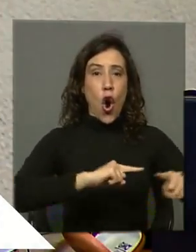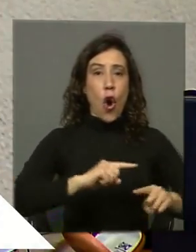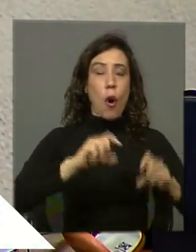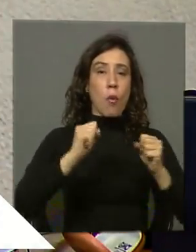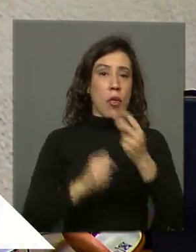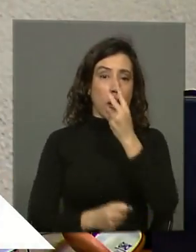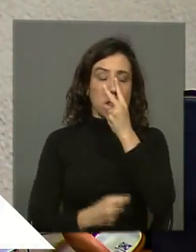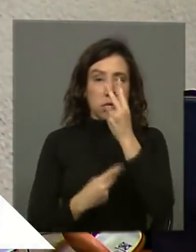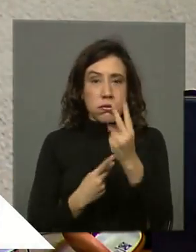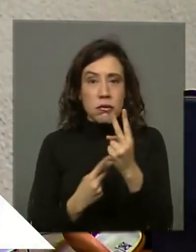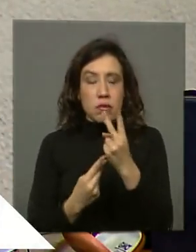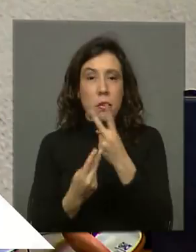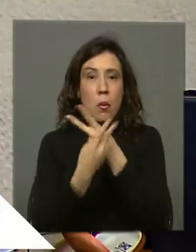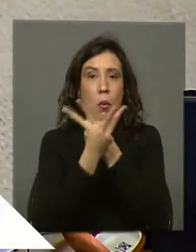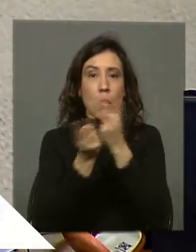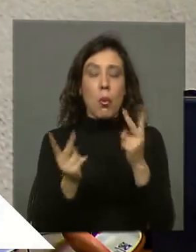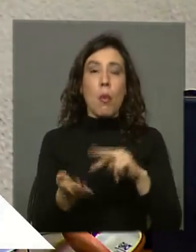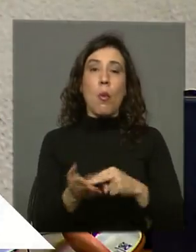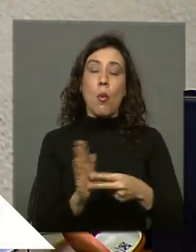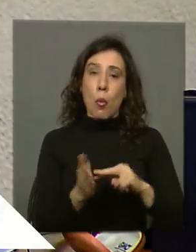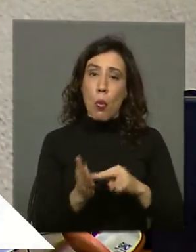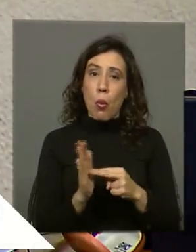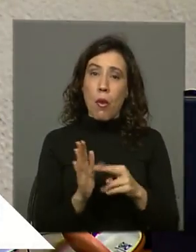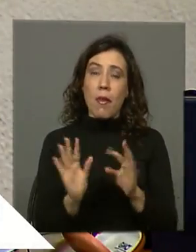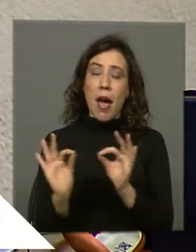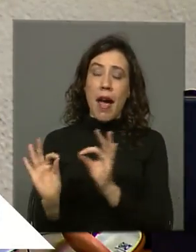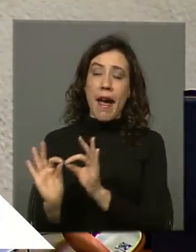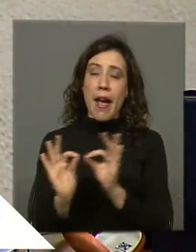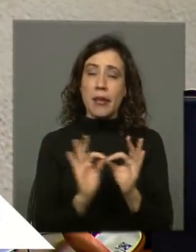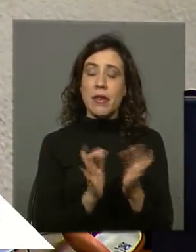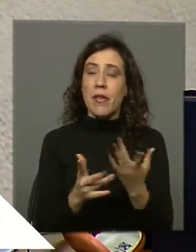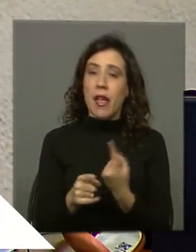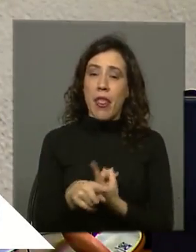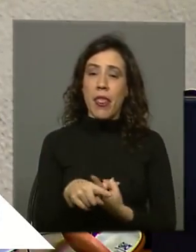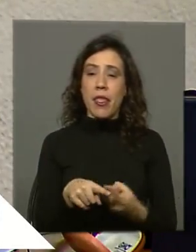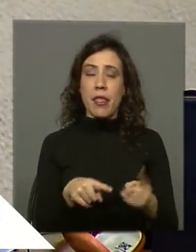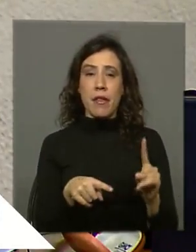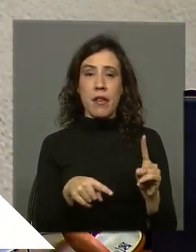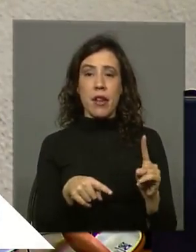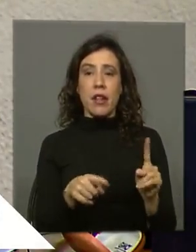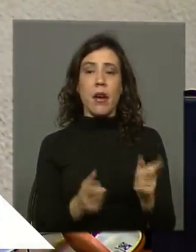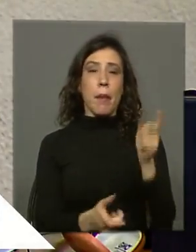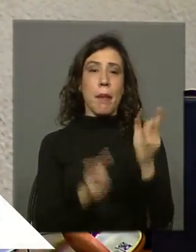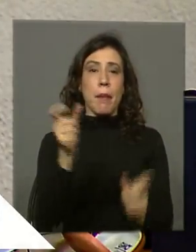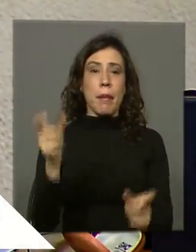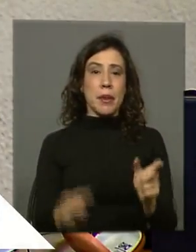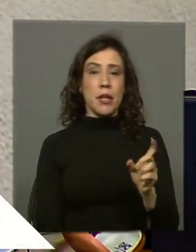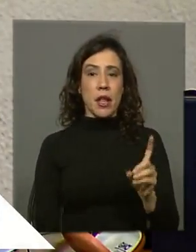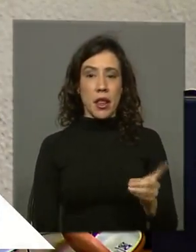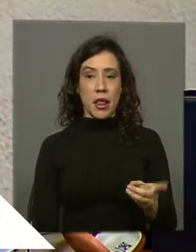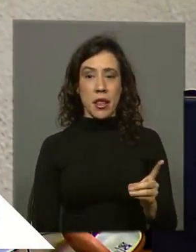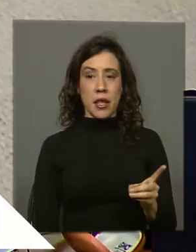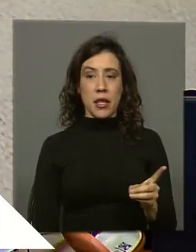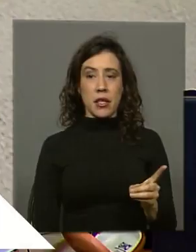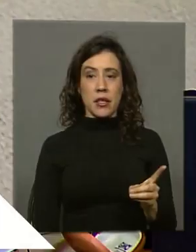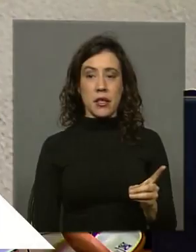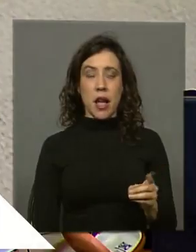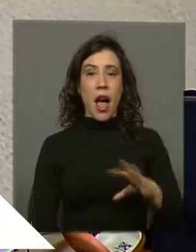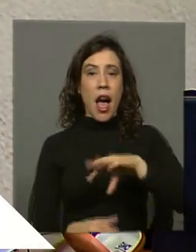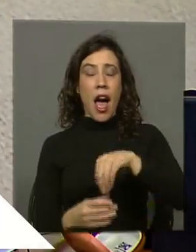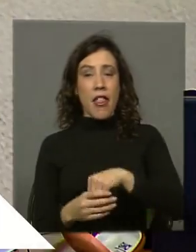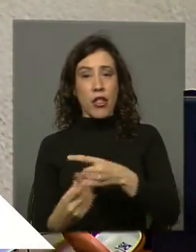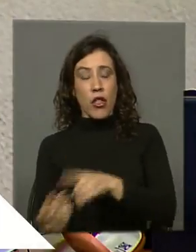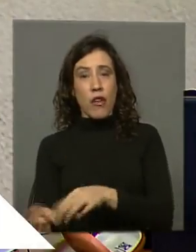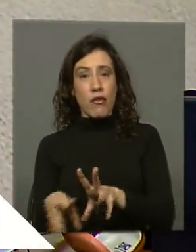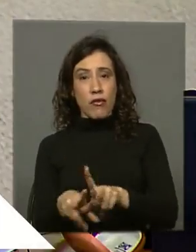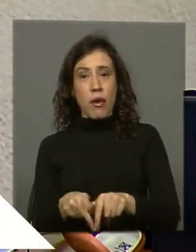visibilizar un problema y una especificidad tan distinta como son las personas con discapacidad al interior de su